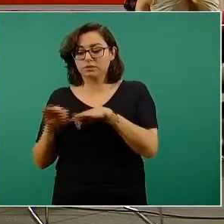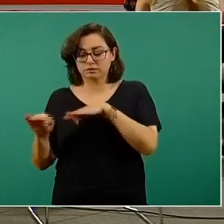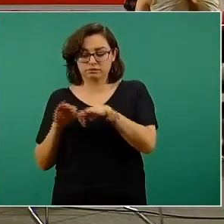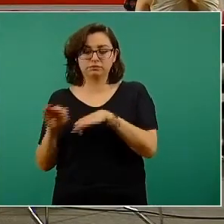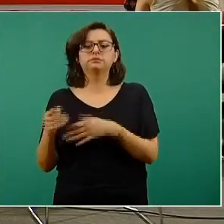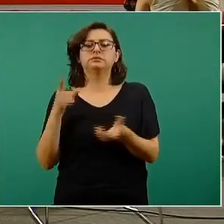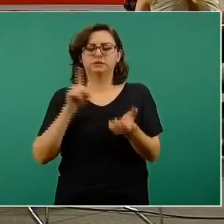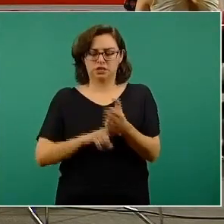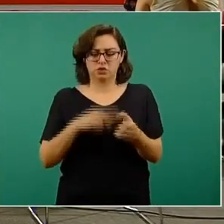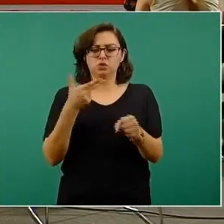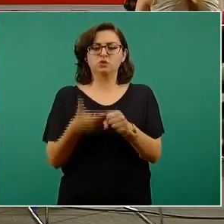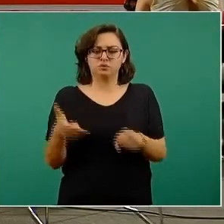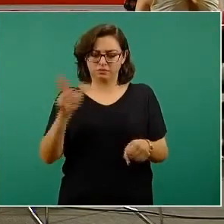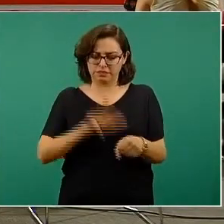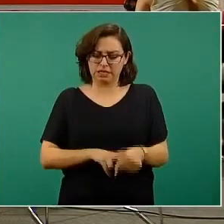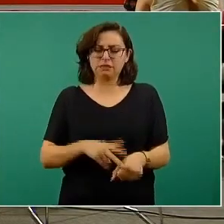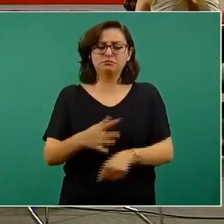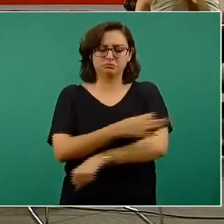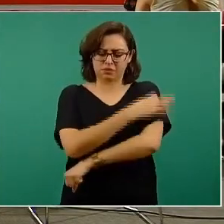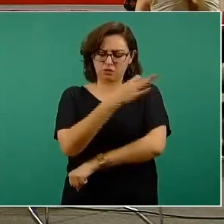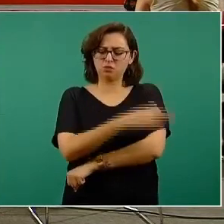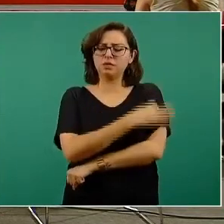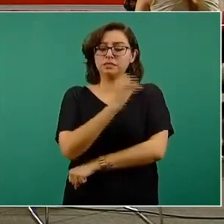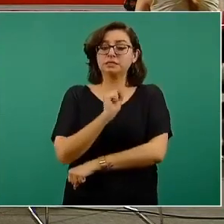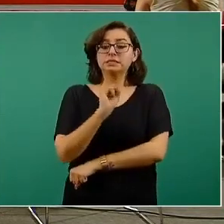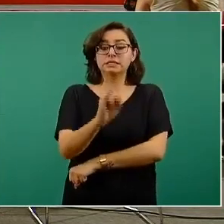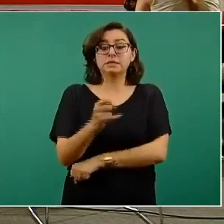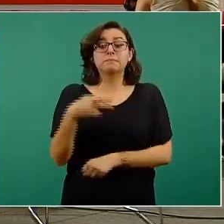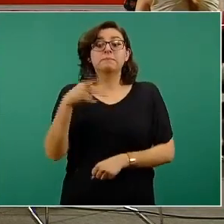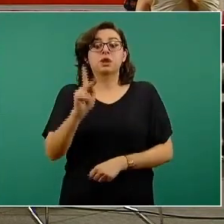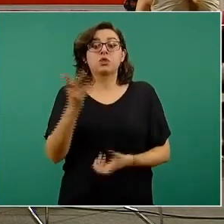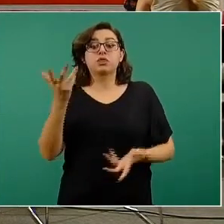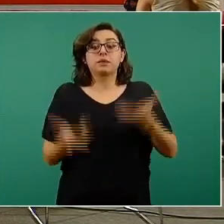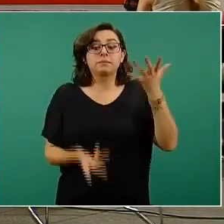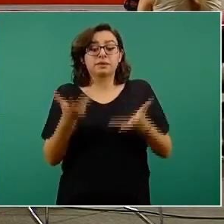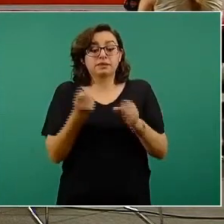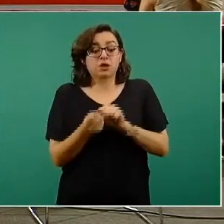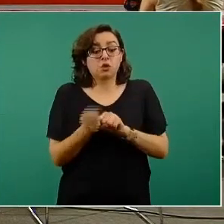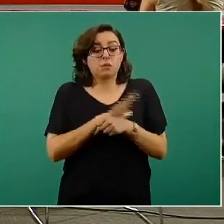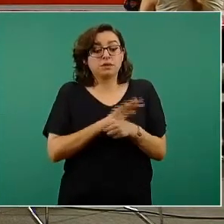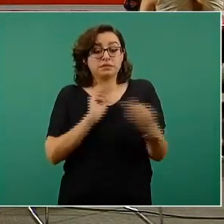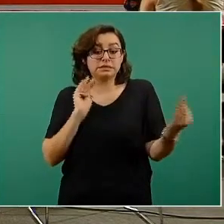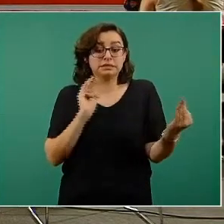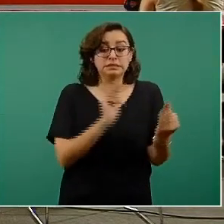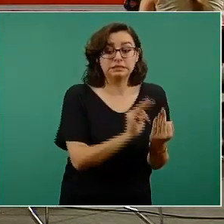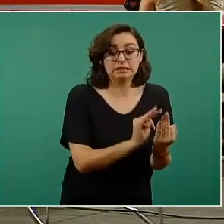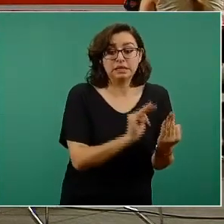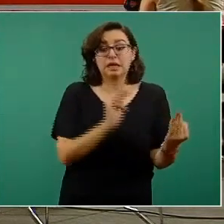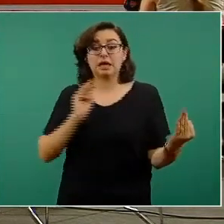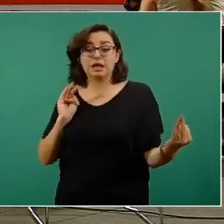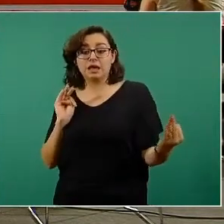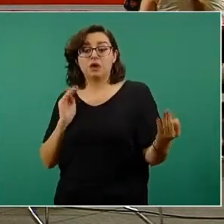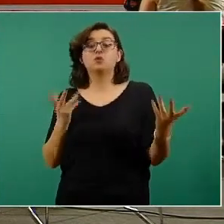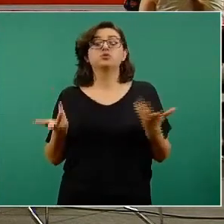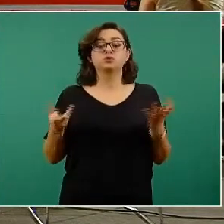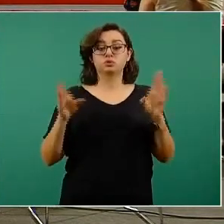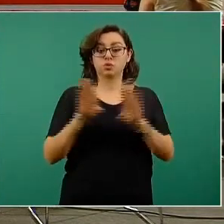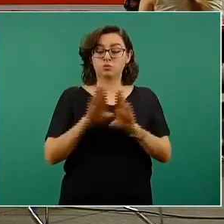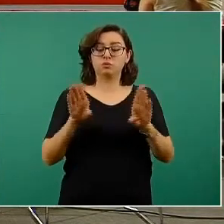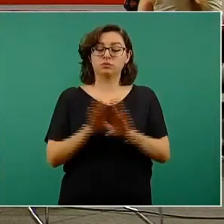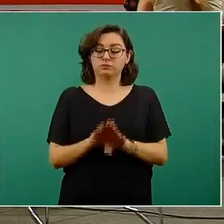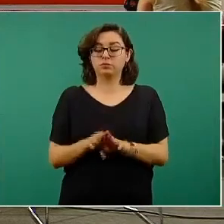vacunar al personal que necesita ser vacunado de acuerdo a su riesgo COVID y en el orden de priorización que le